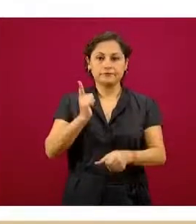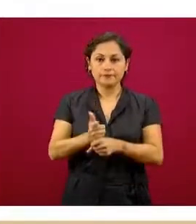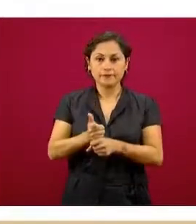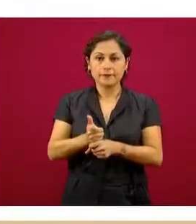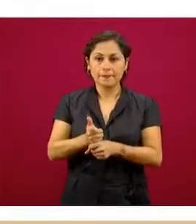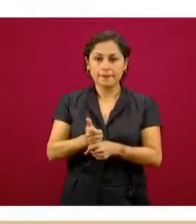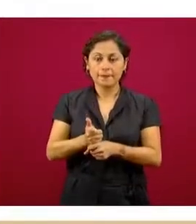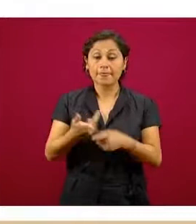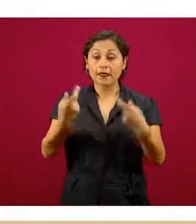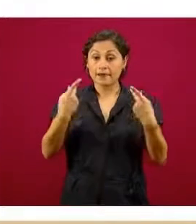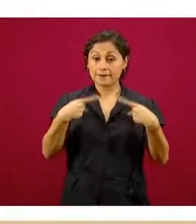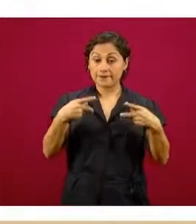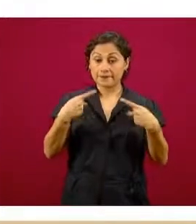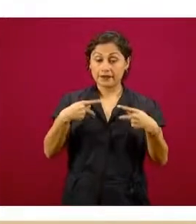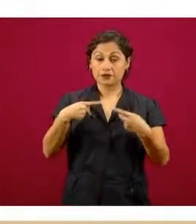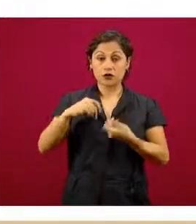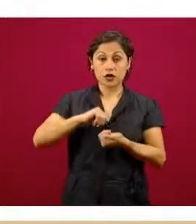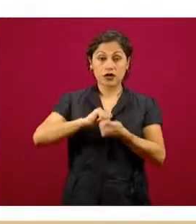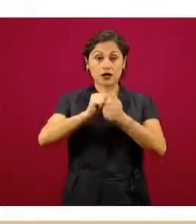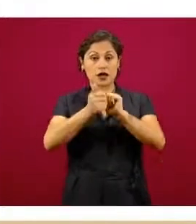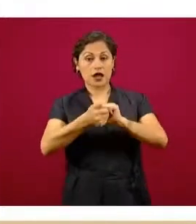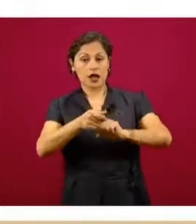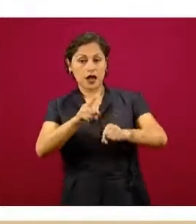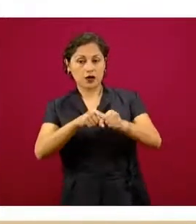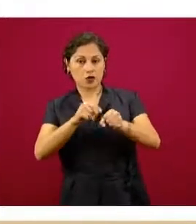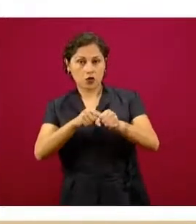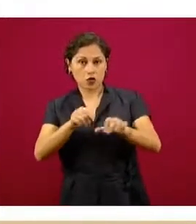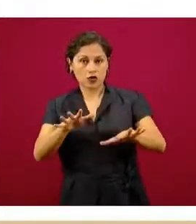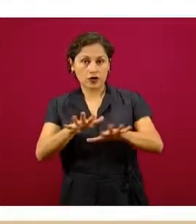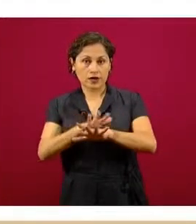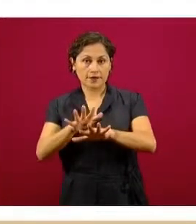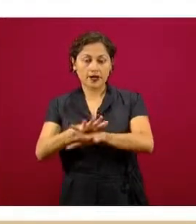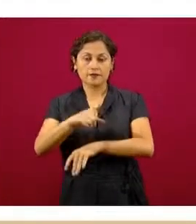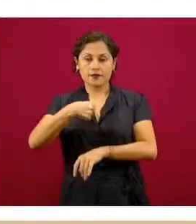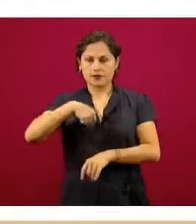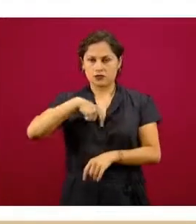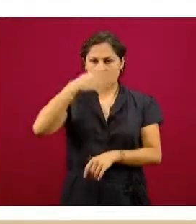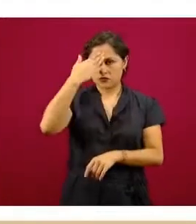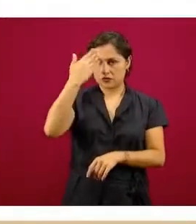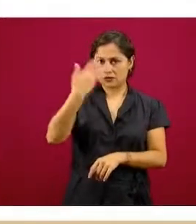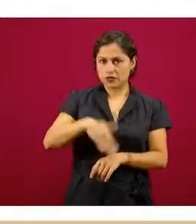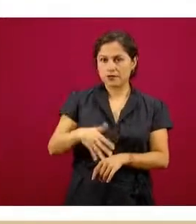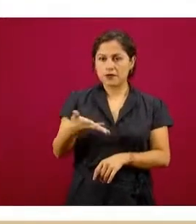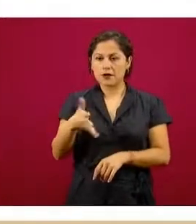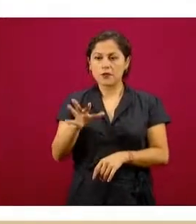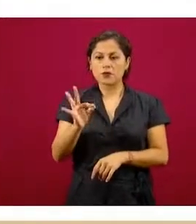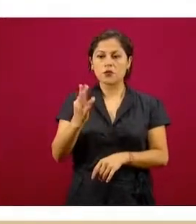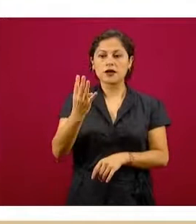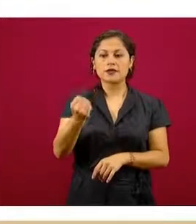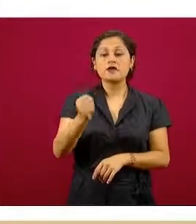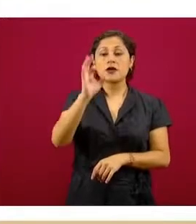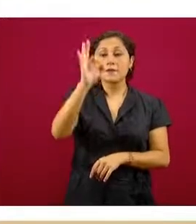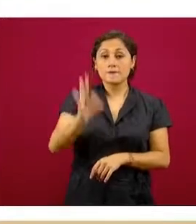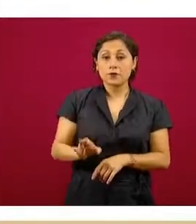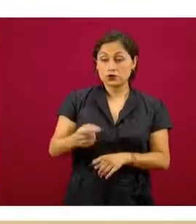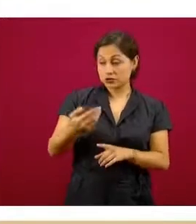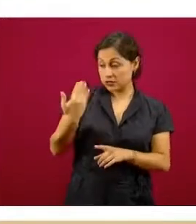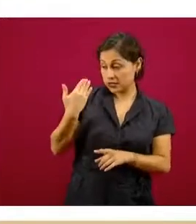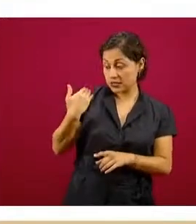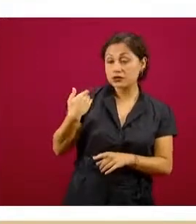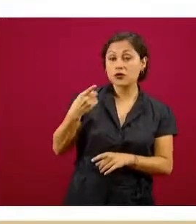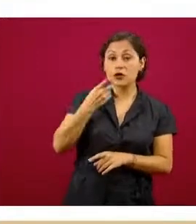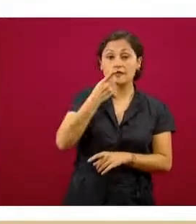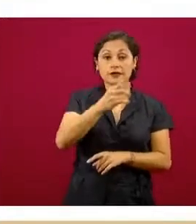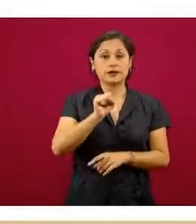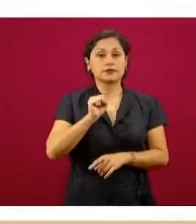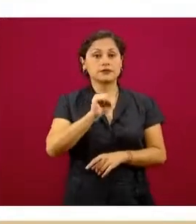estos casos terminan siendo confirmados, y sabemos que en las últimas semanas al menos el 49% de los casos se llega a